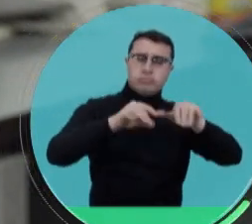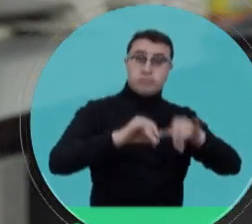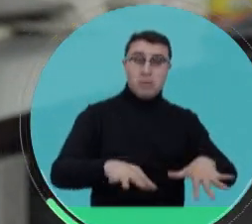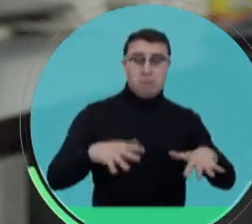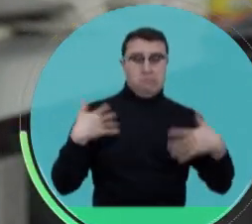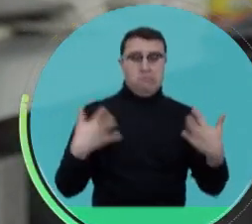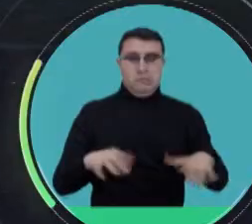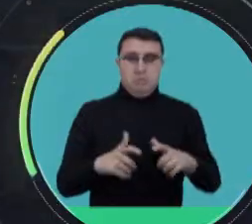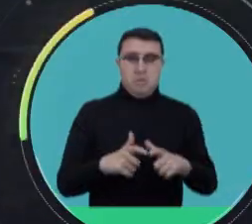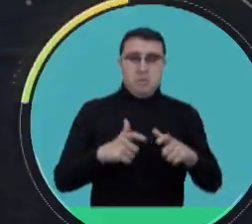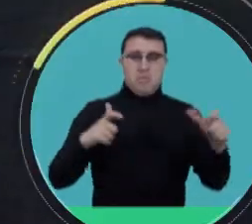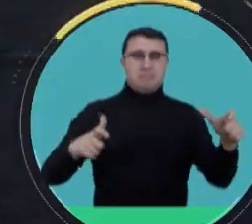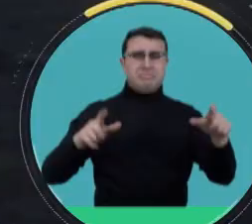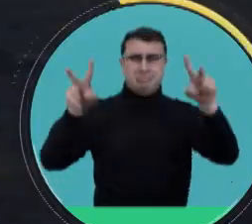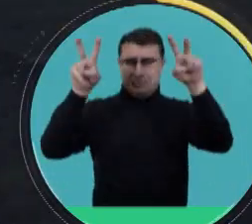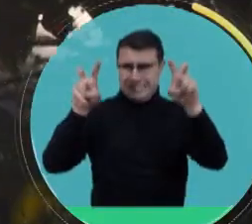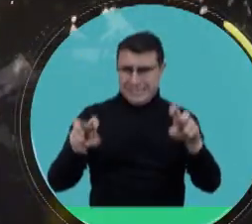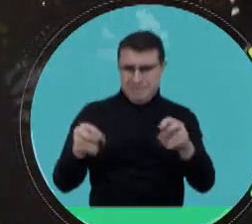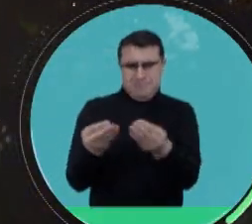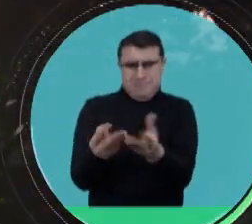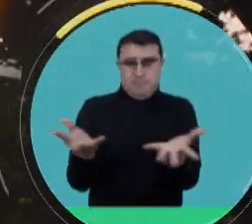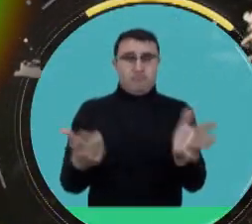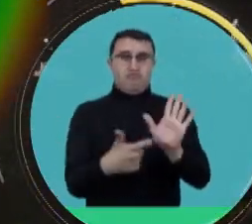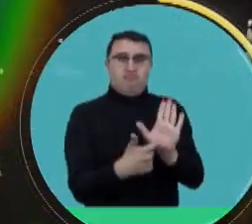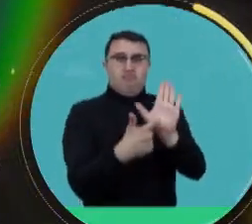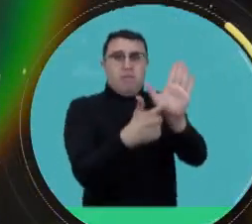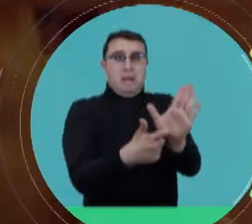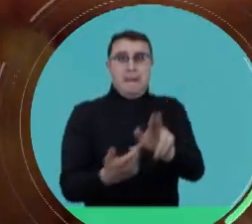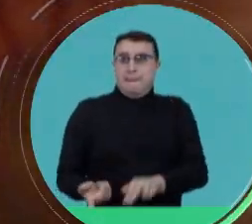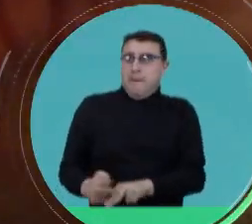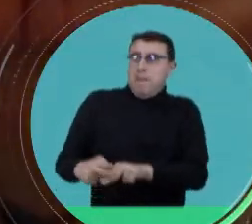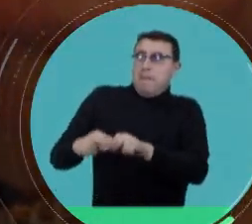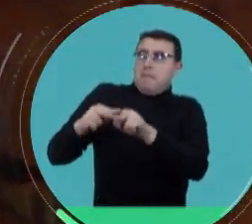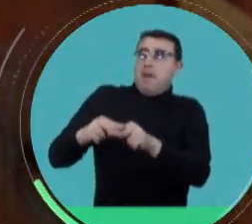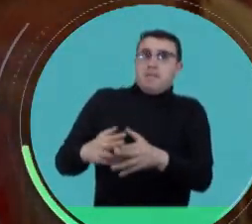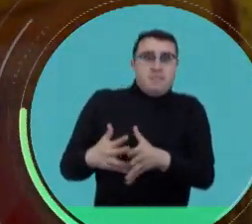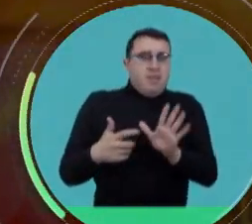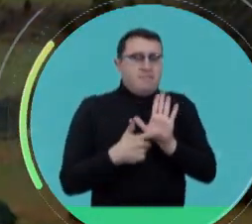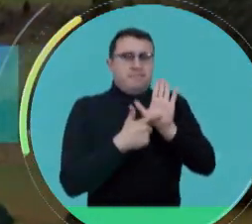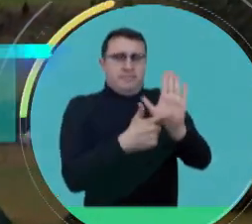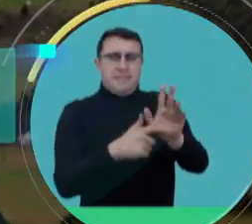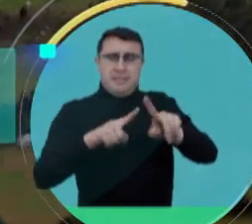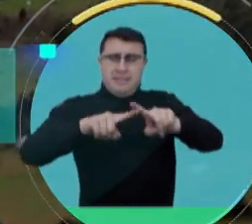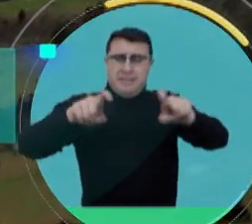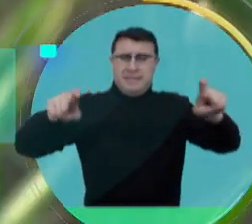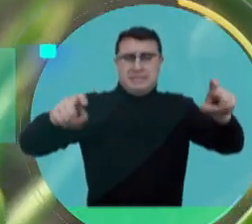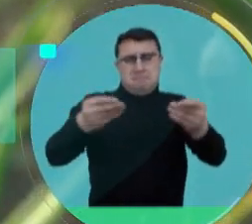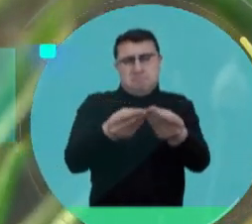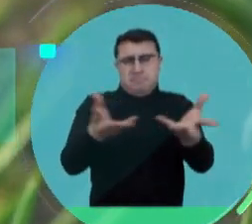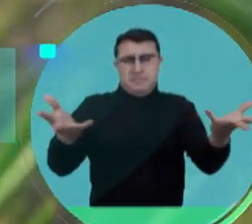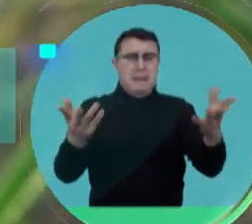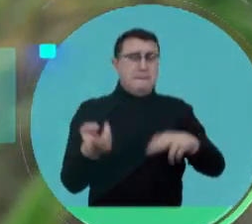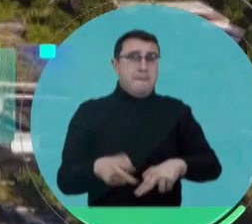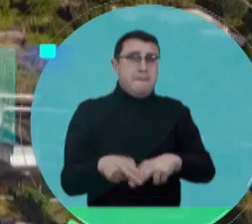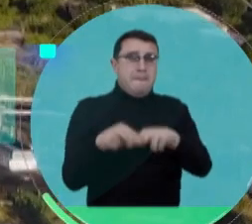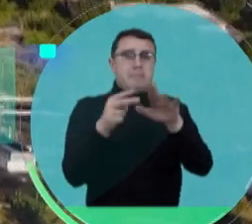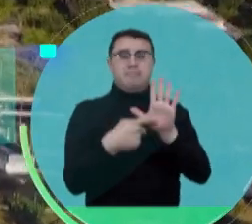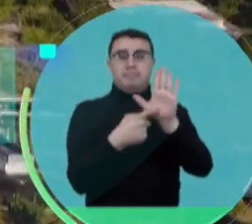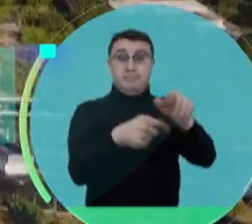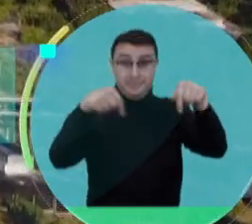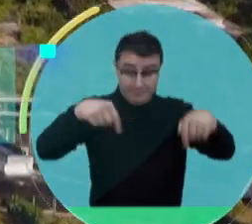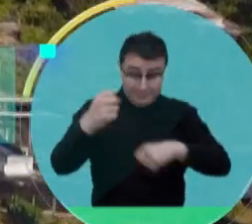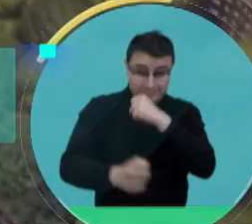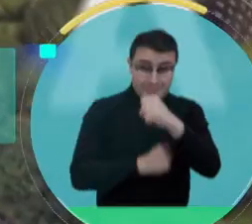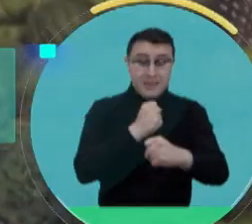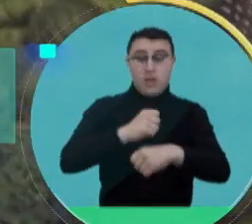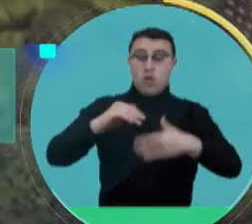nuevas cada vez más más más variadas cada vez más voluminosas eh más diversas este